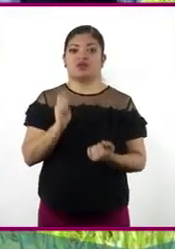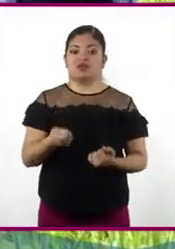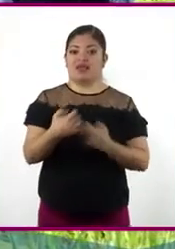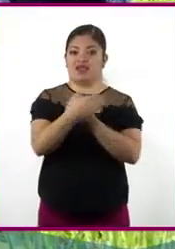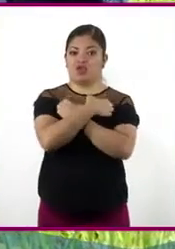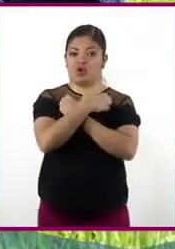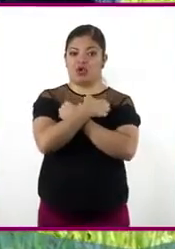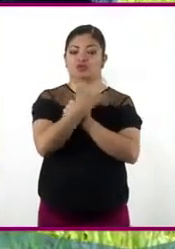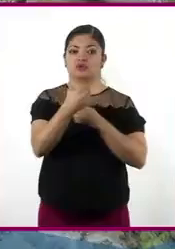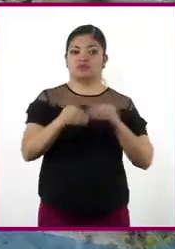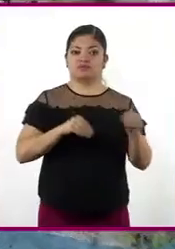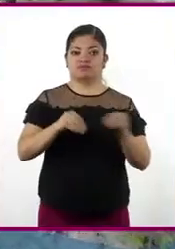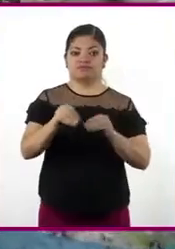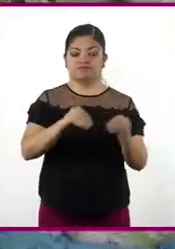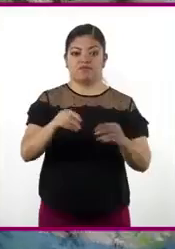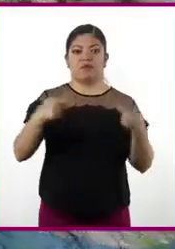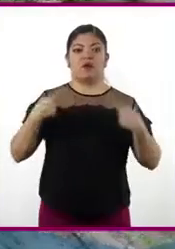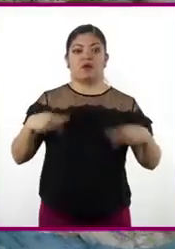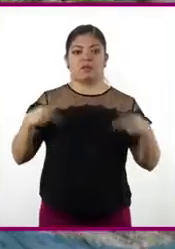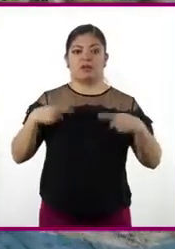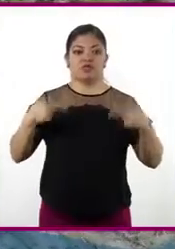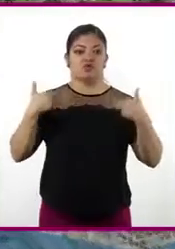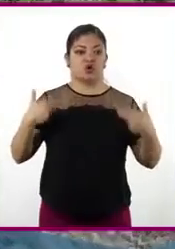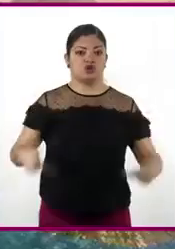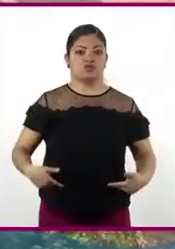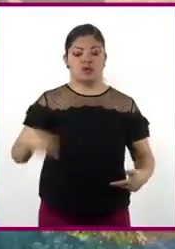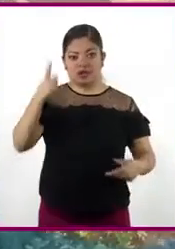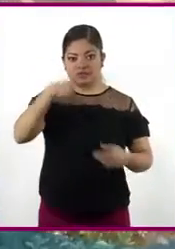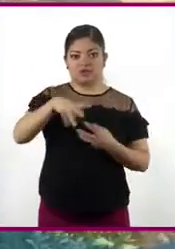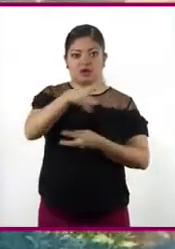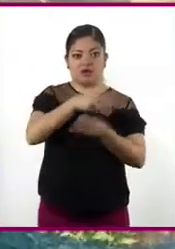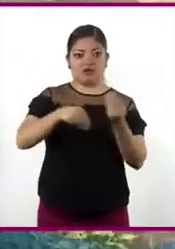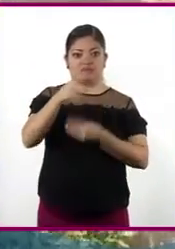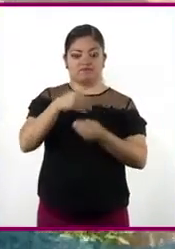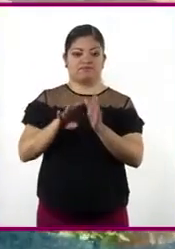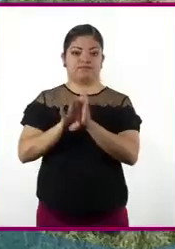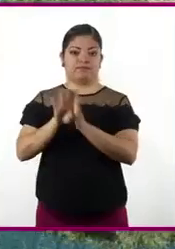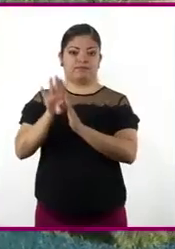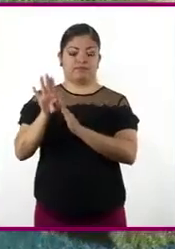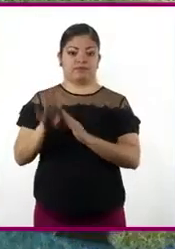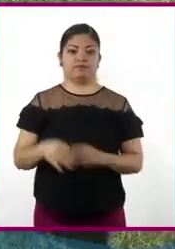educación y movilización de los ciudadanos a favor del desarrollo sostenible.